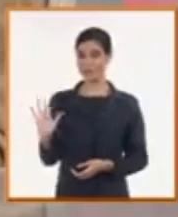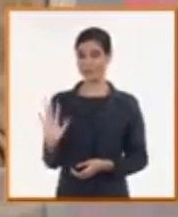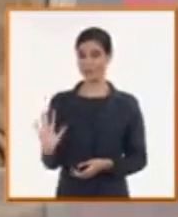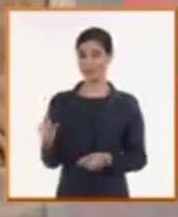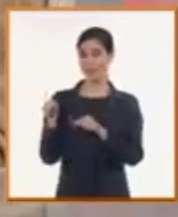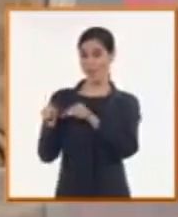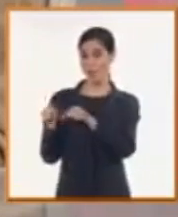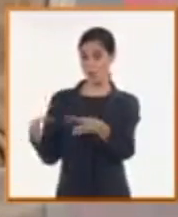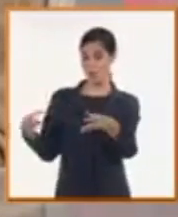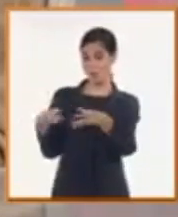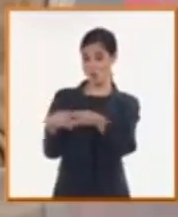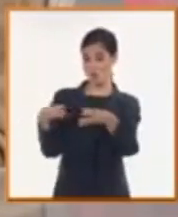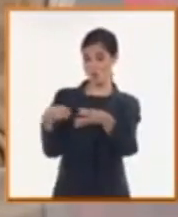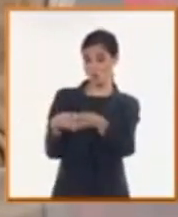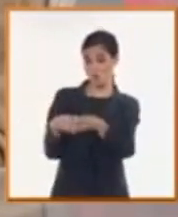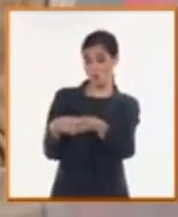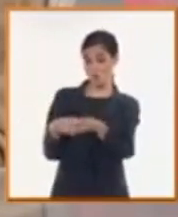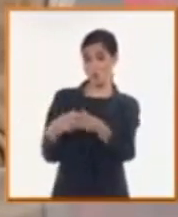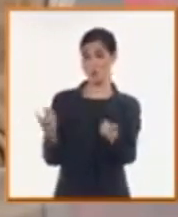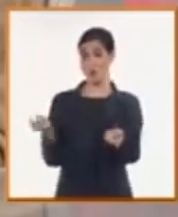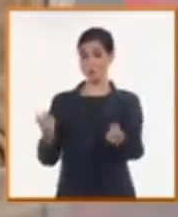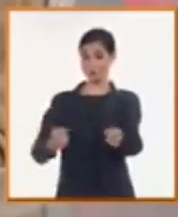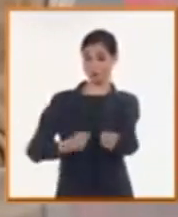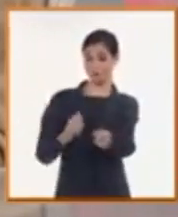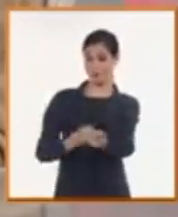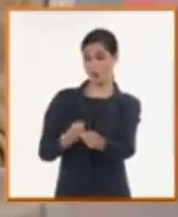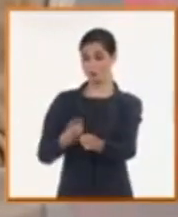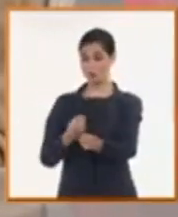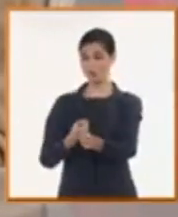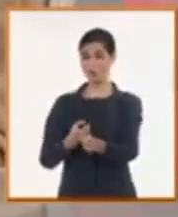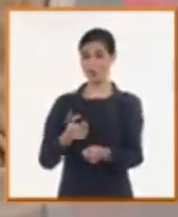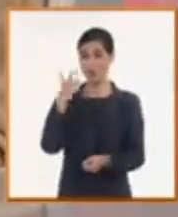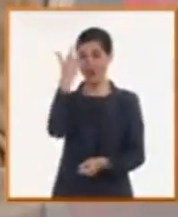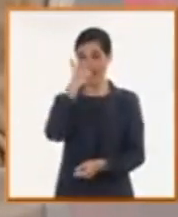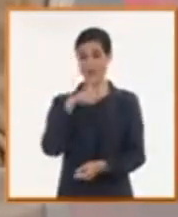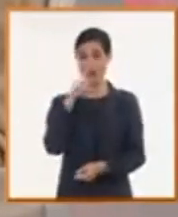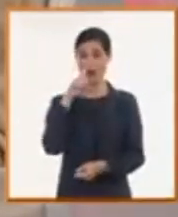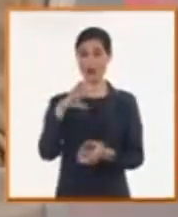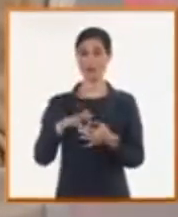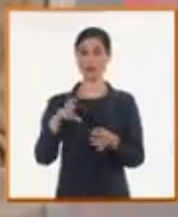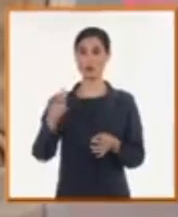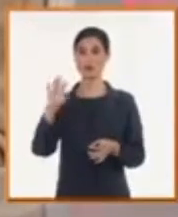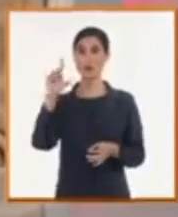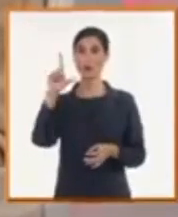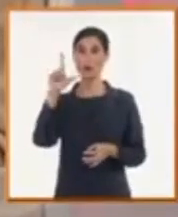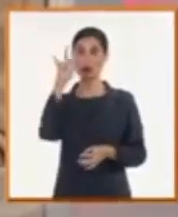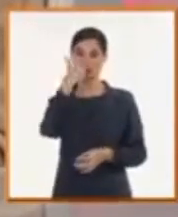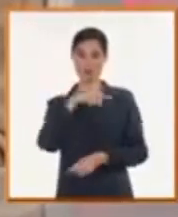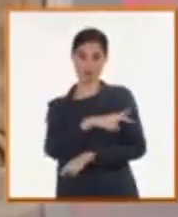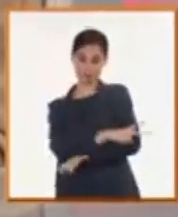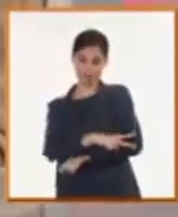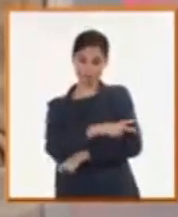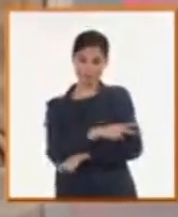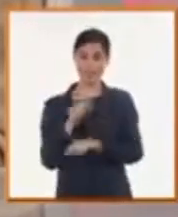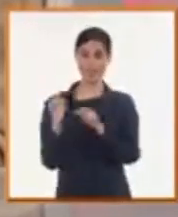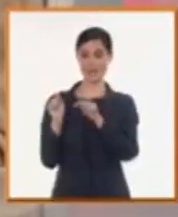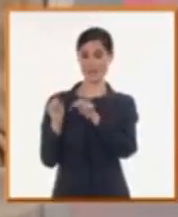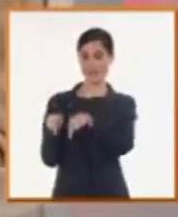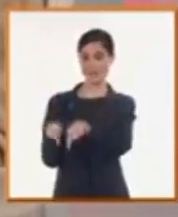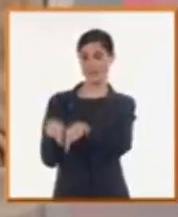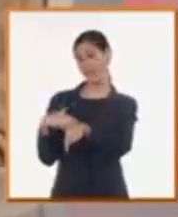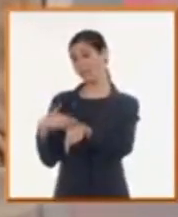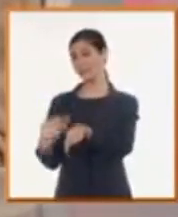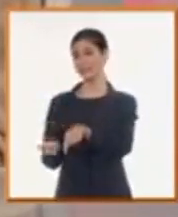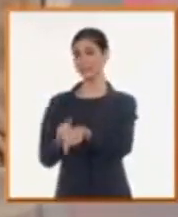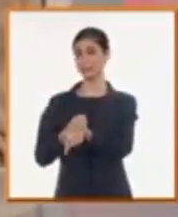y unidades mecanizadas angolanas una derrota que pues, va a dar como